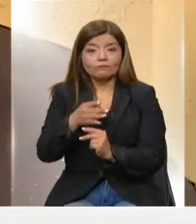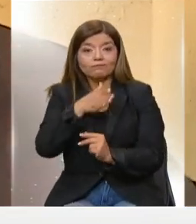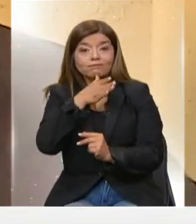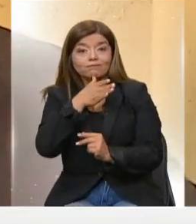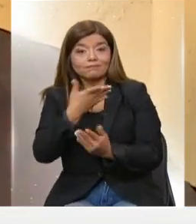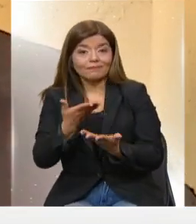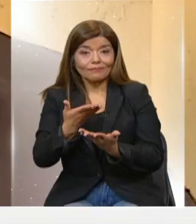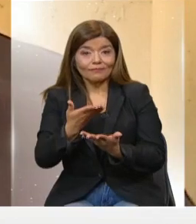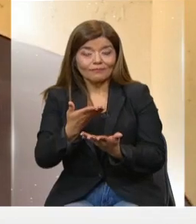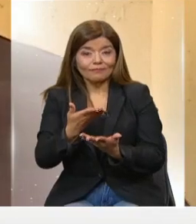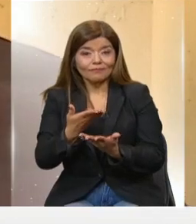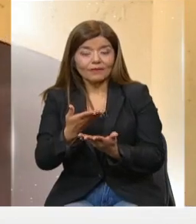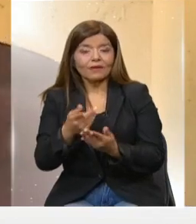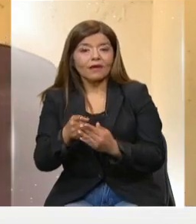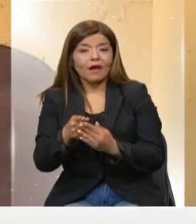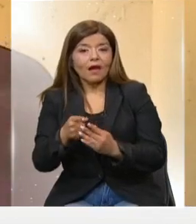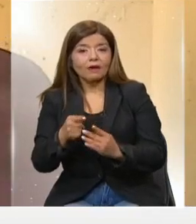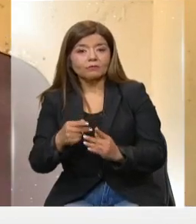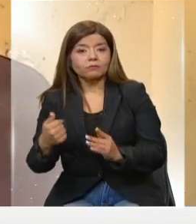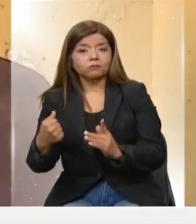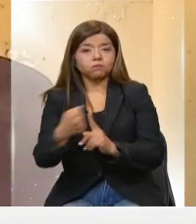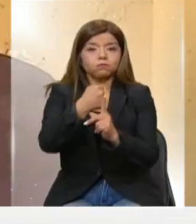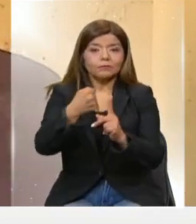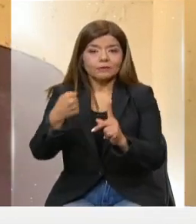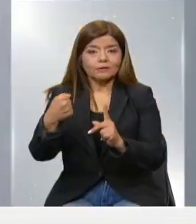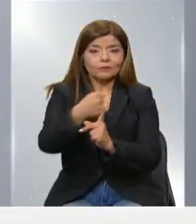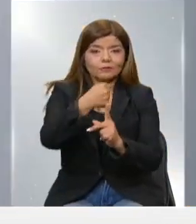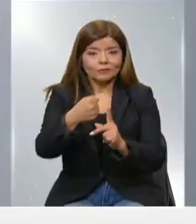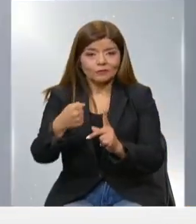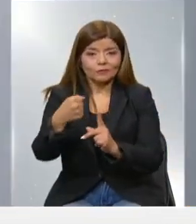qué era, y comienza a propinarme golpes en la cabeza.